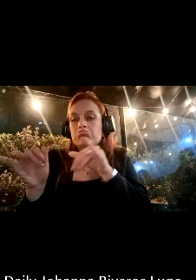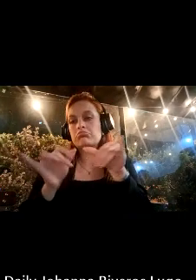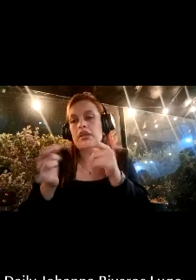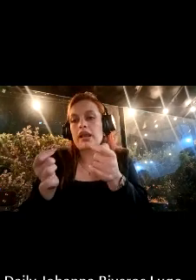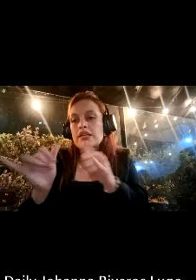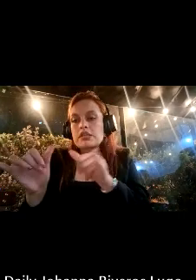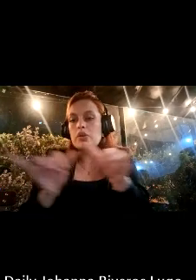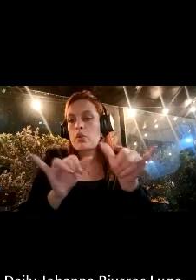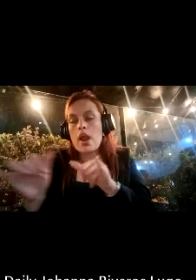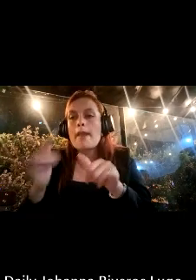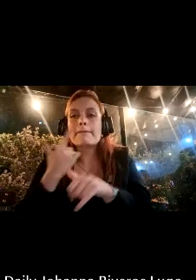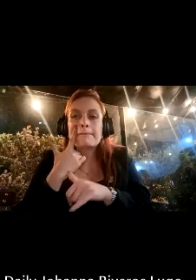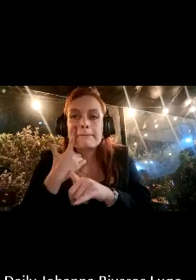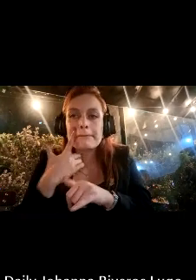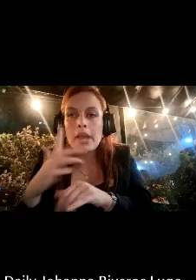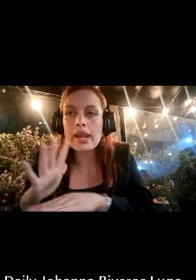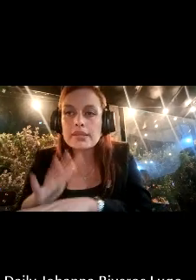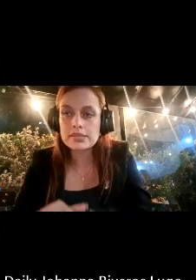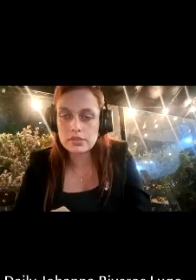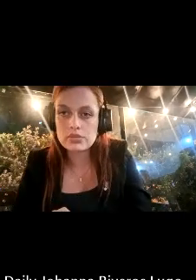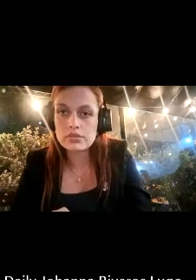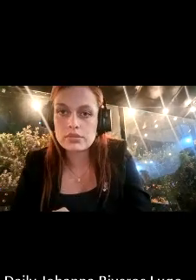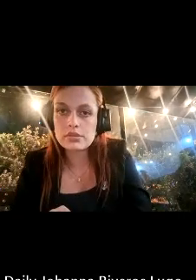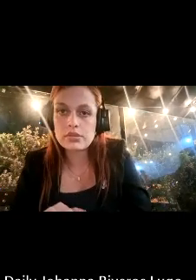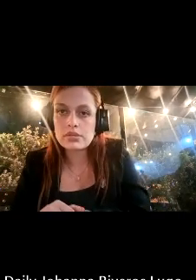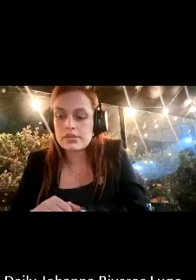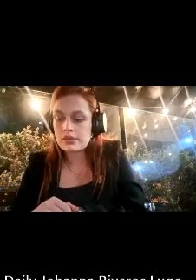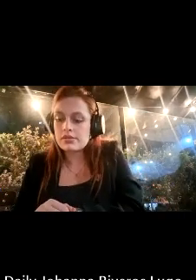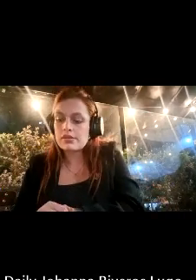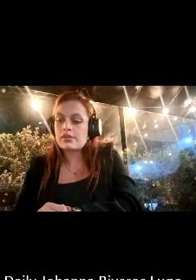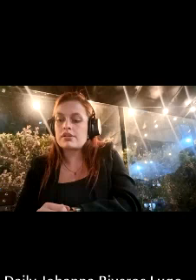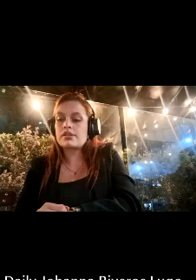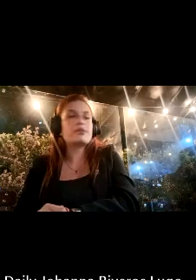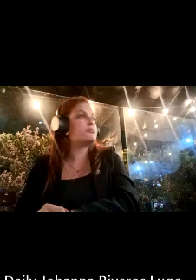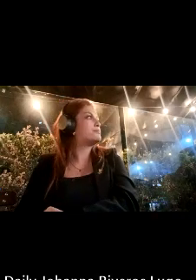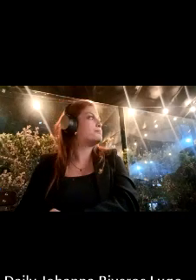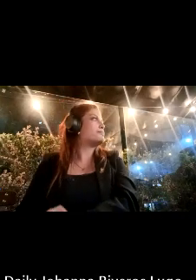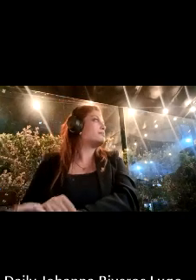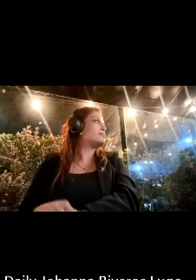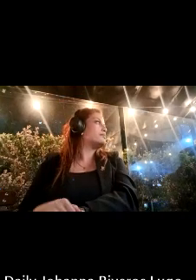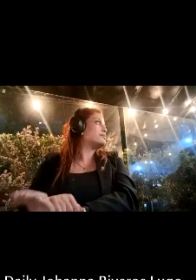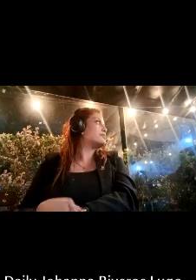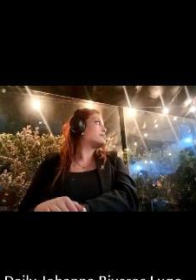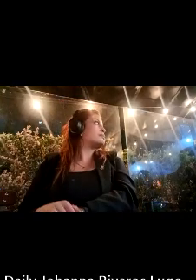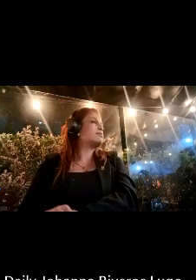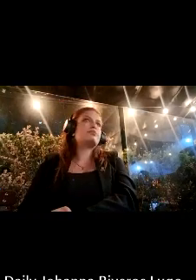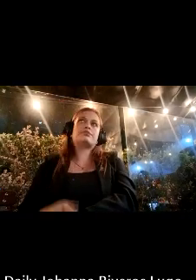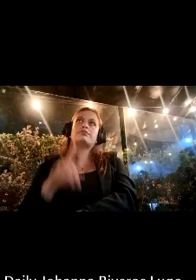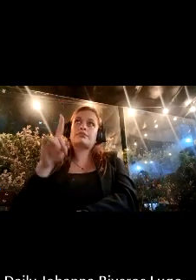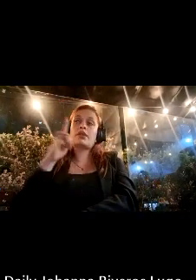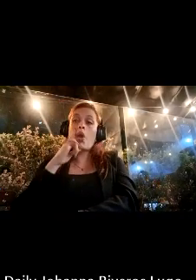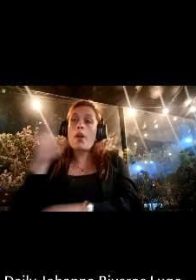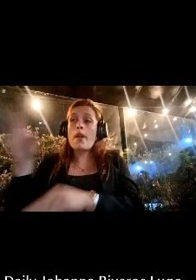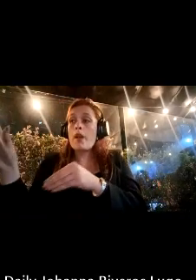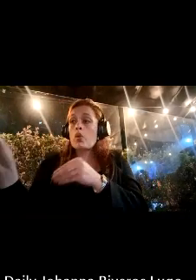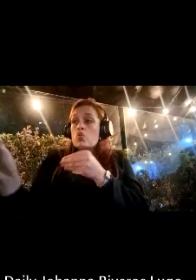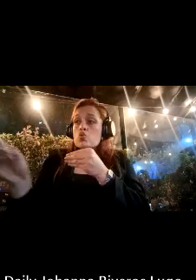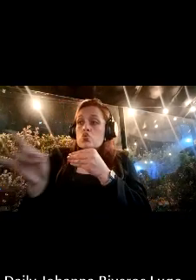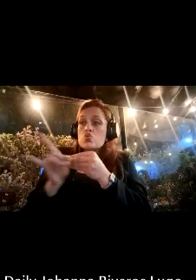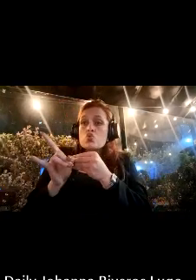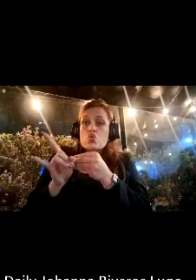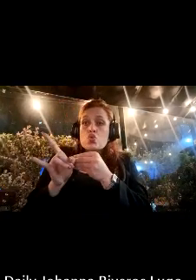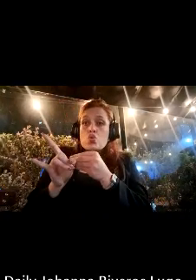Cuando el imán eh, se mueve, resulta que a medida que el